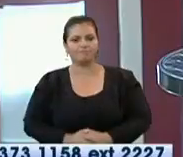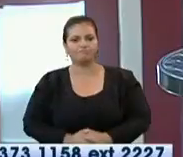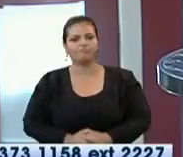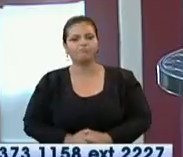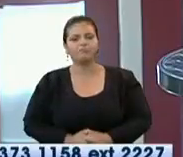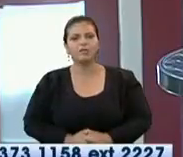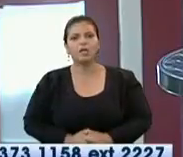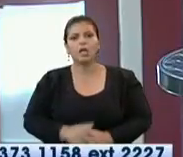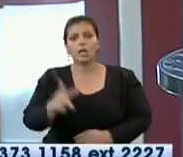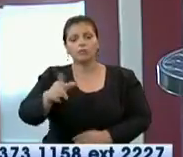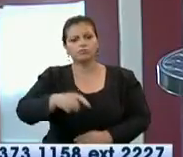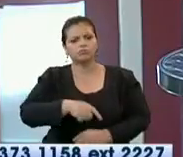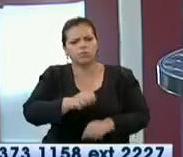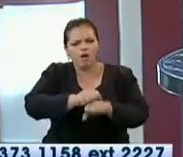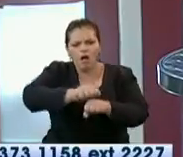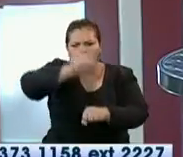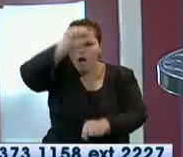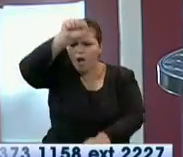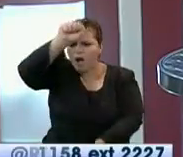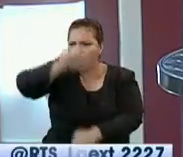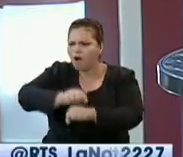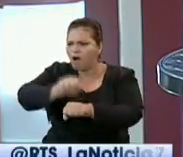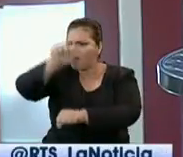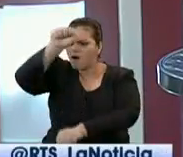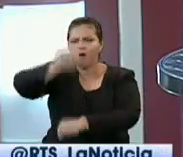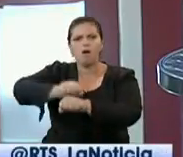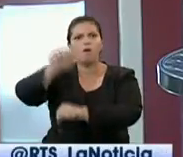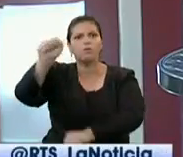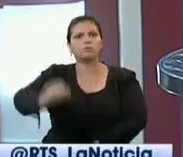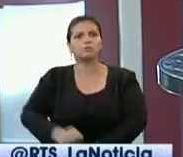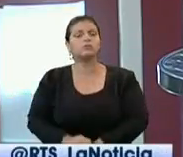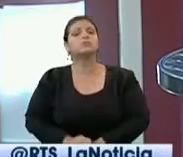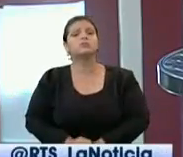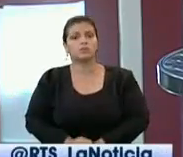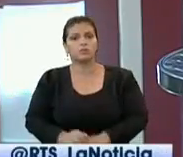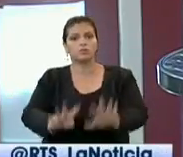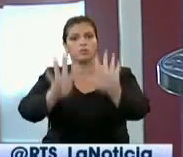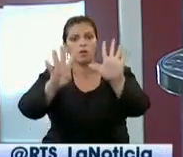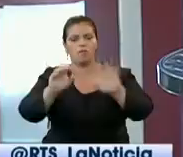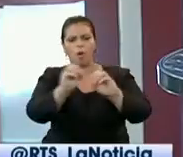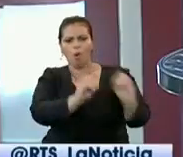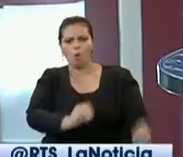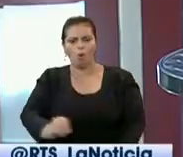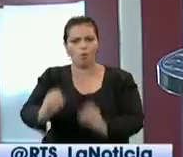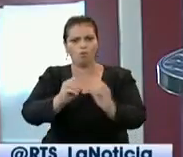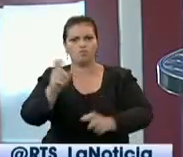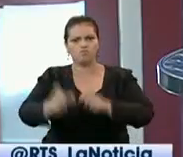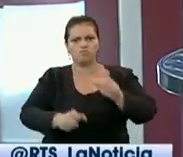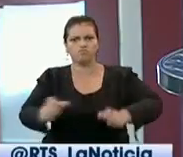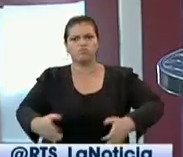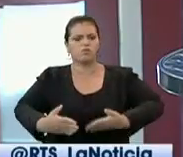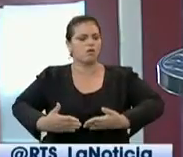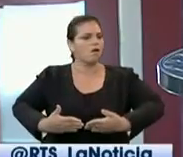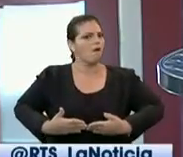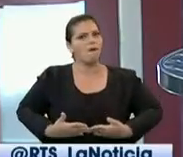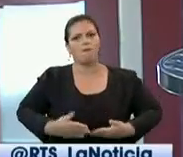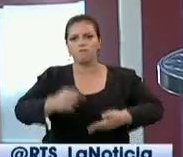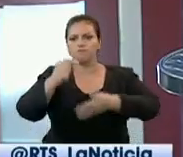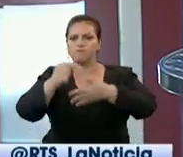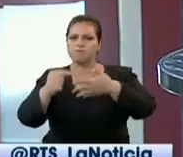informe policial, 38 personas quedaron detenidas, entre ellas un integrante de las FARC.